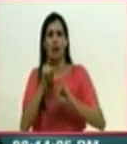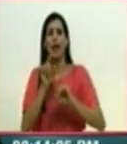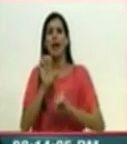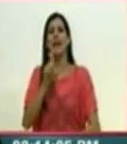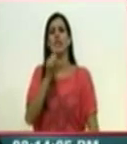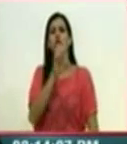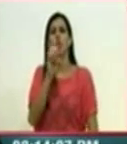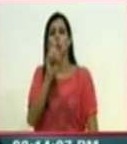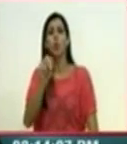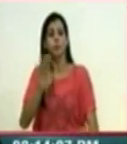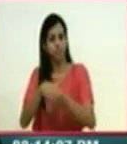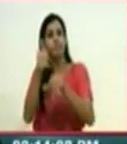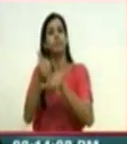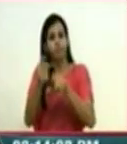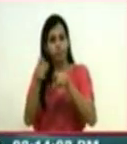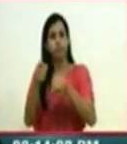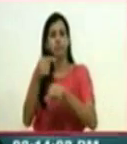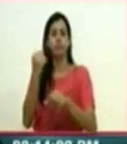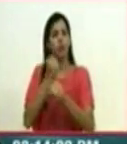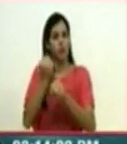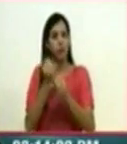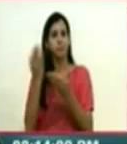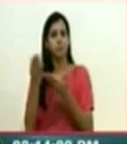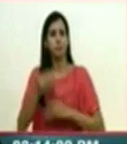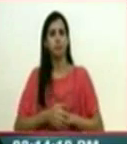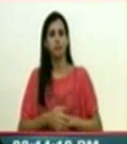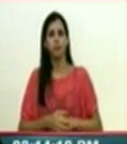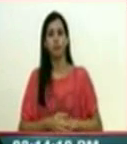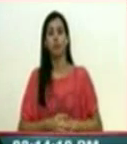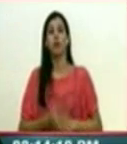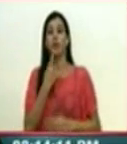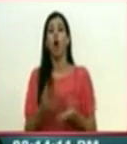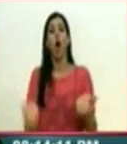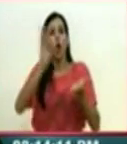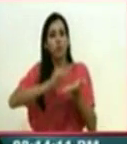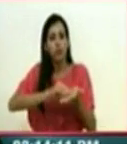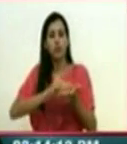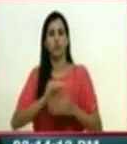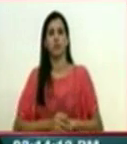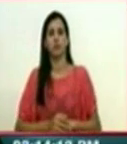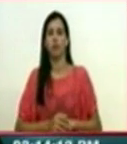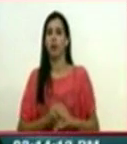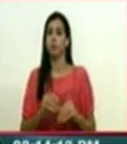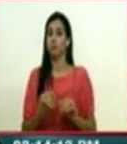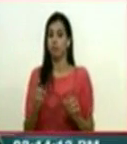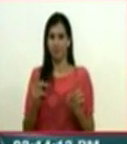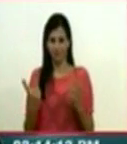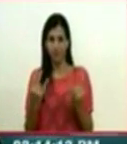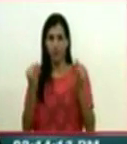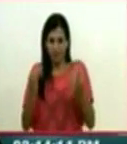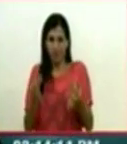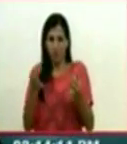está detrás de estas acciones. Yo ratifico las partes del comunicado